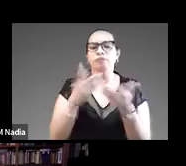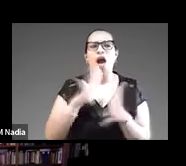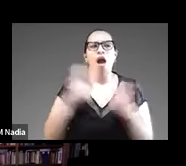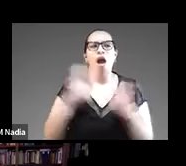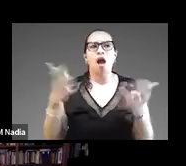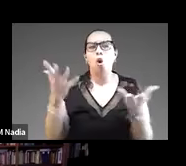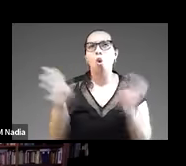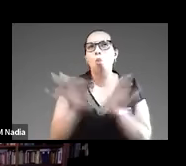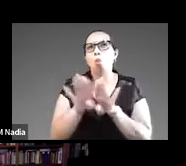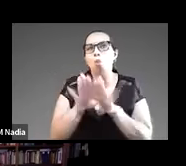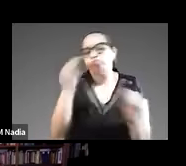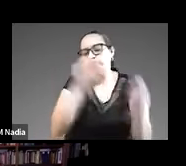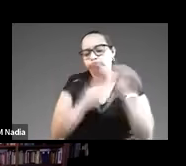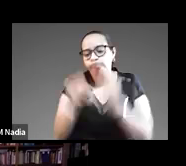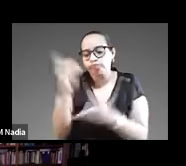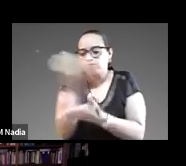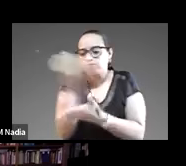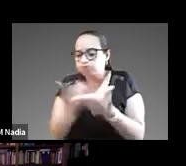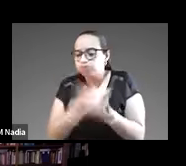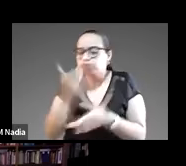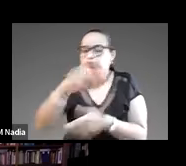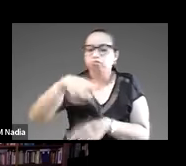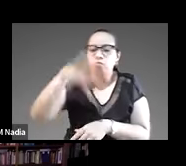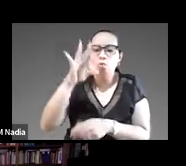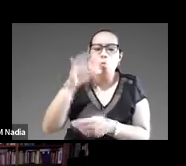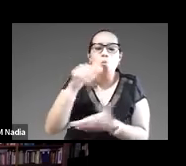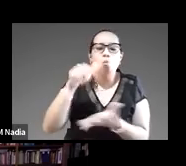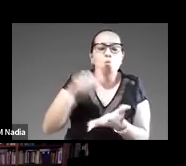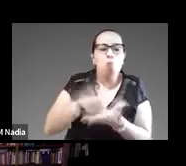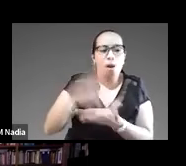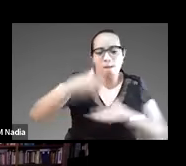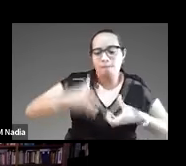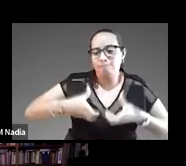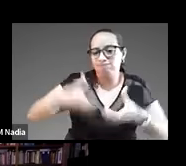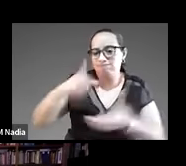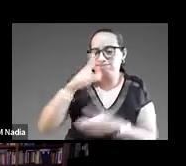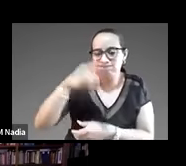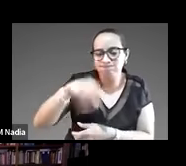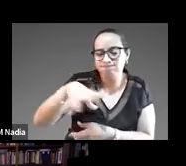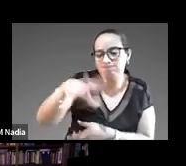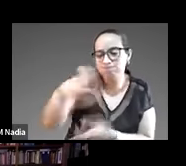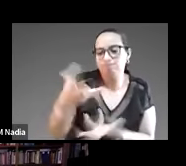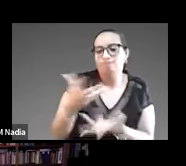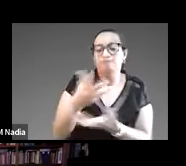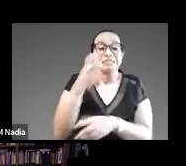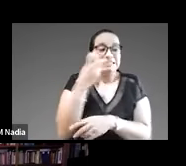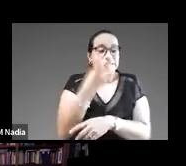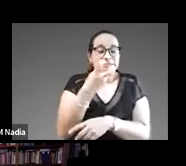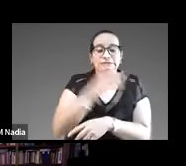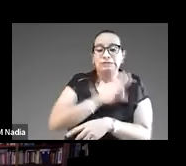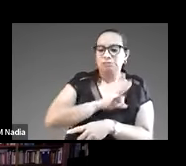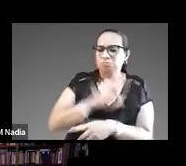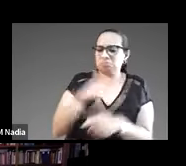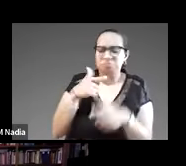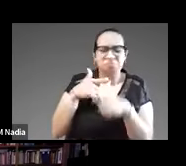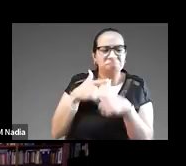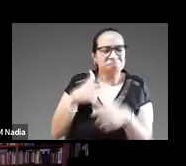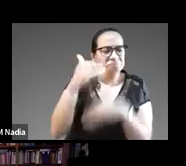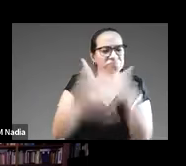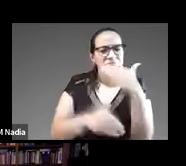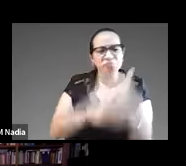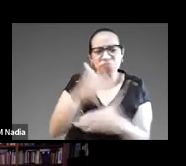diseñando y eligiendo el lugar de los senderos. Entonces, y así podríamos seguir, y creo